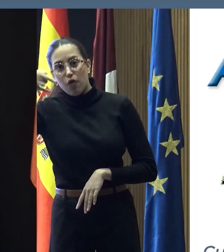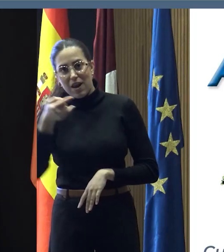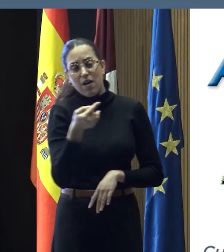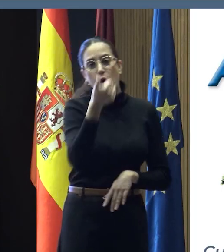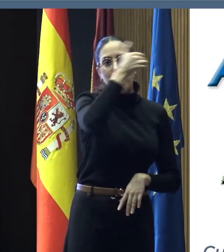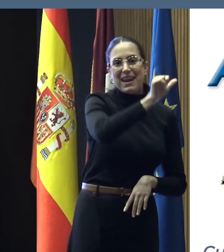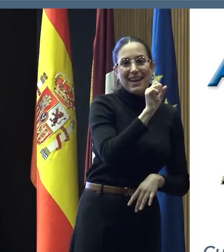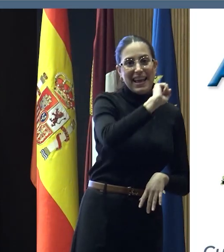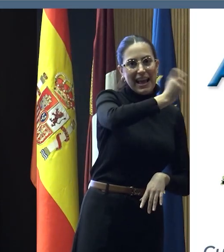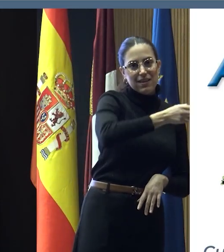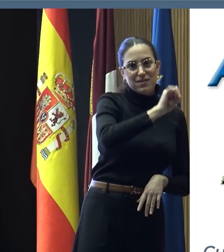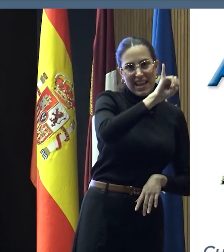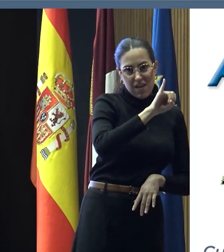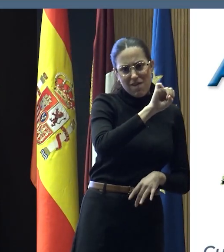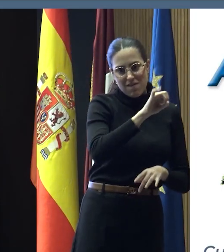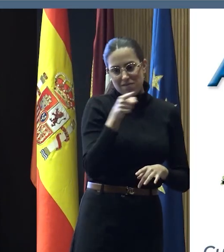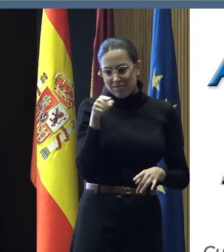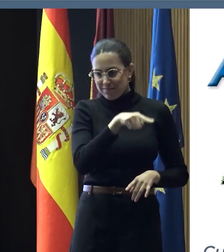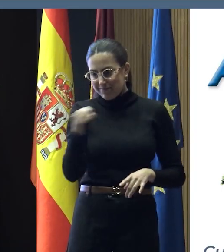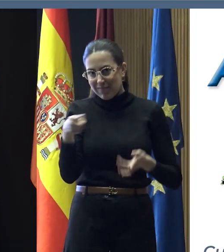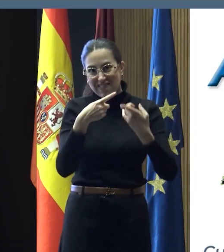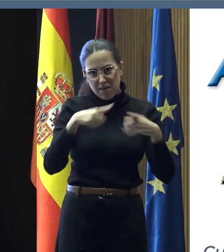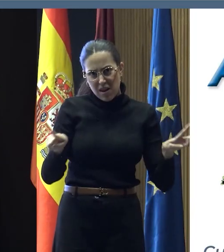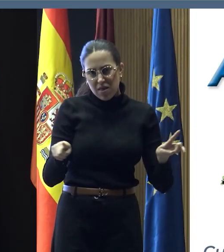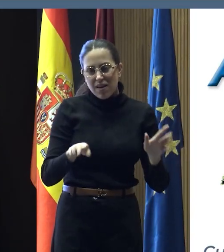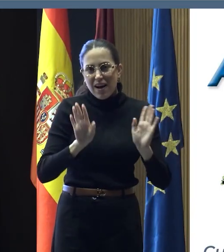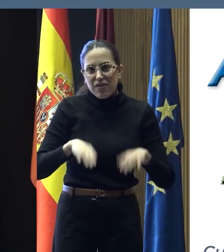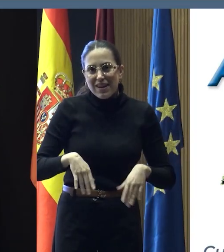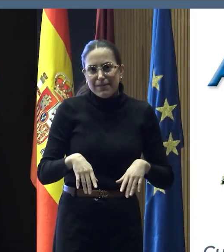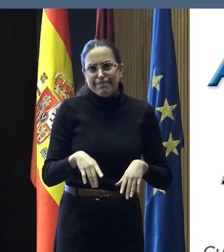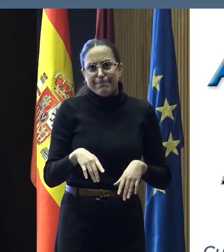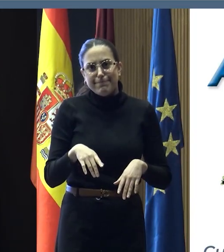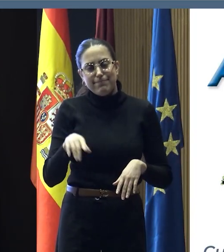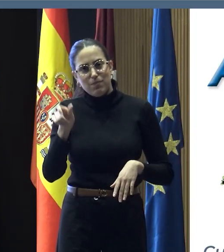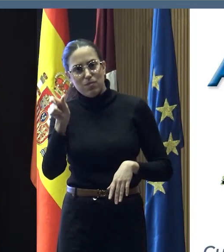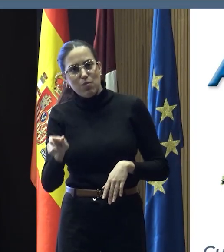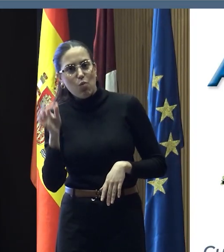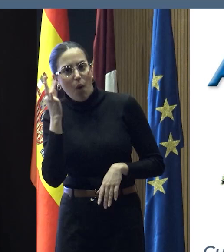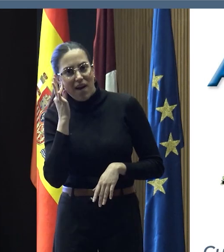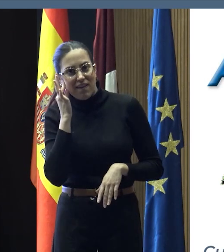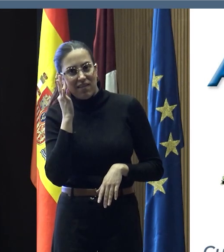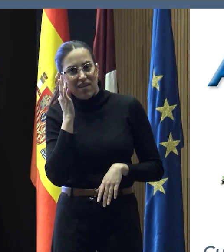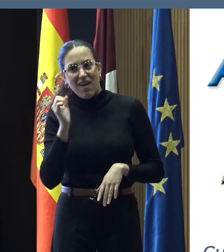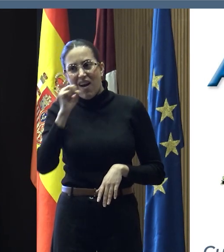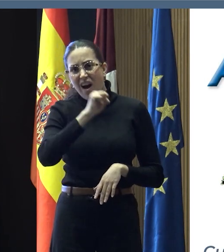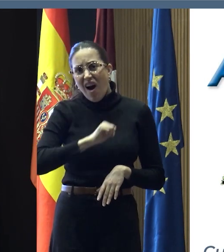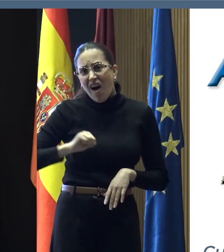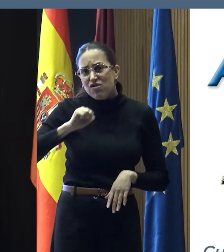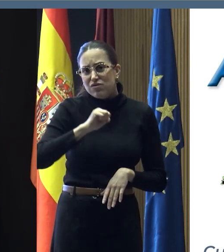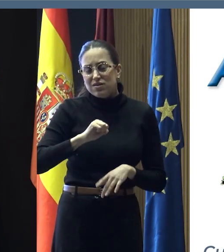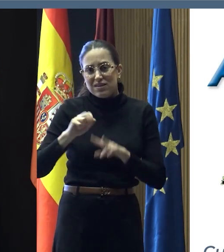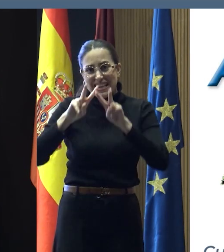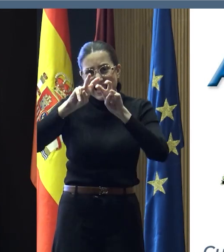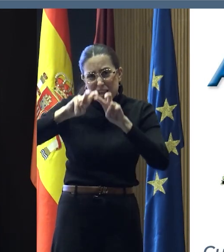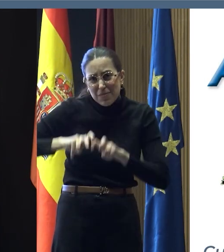marcar diferencias. ¿Cómo puede ser que se hayan dejado a la mujer tantísimos años fuera de la